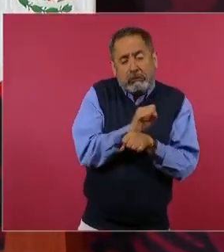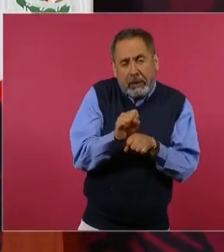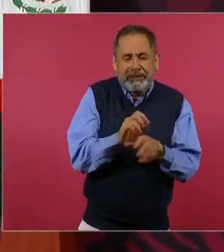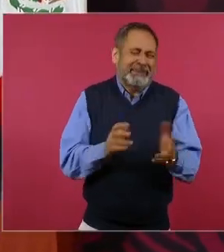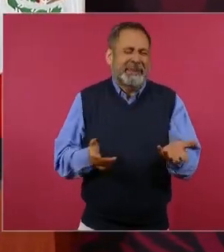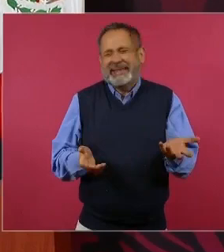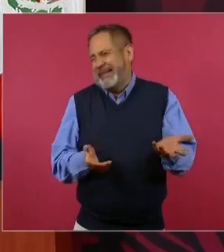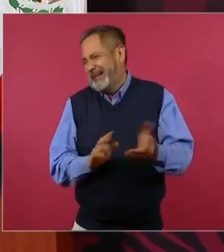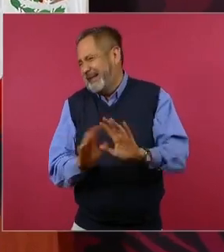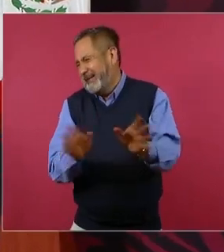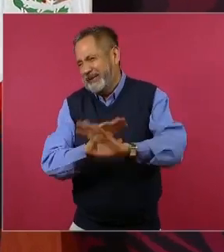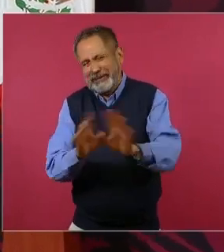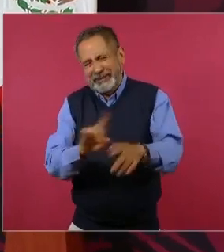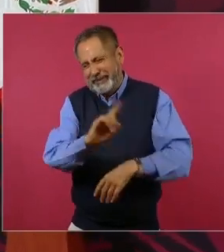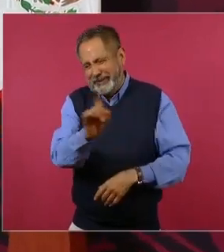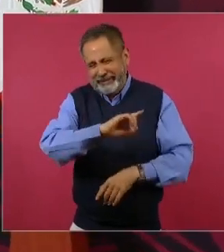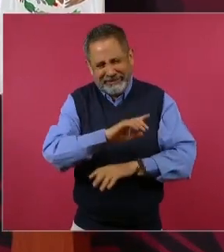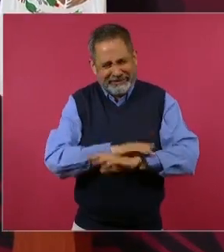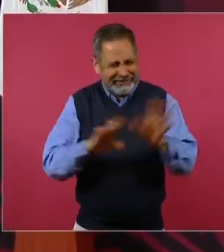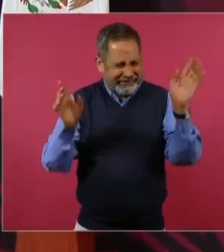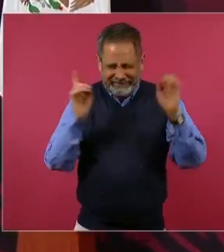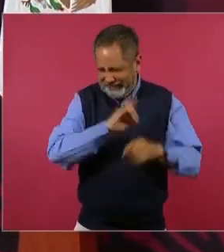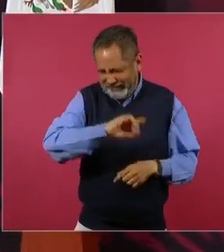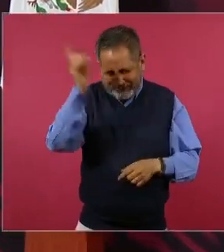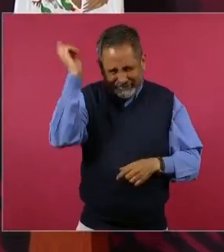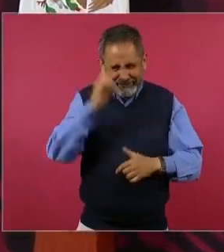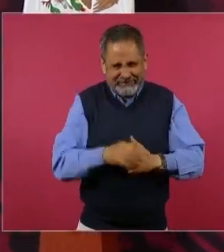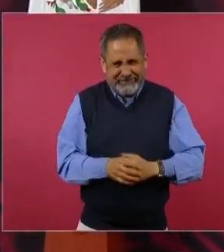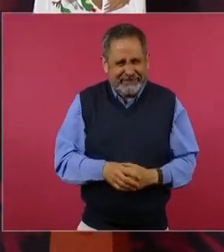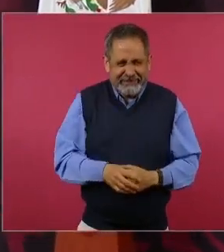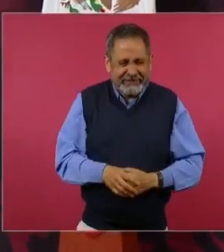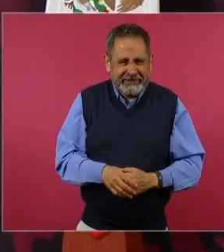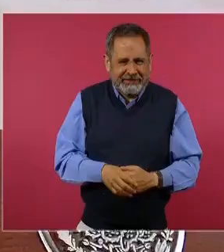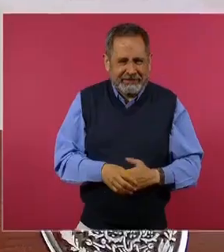descafeinado? No, no, no, no, no, no, no.